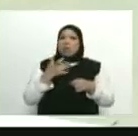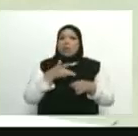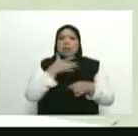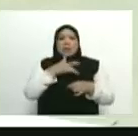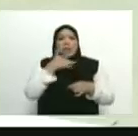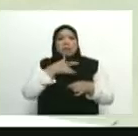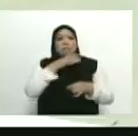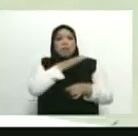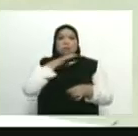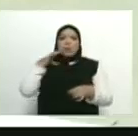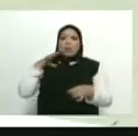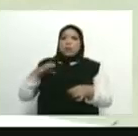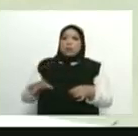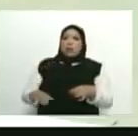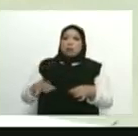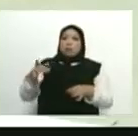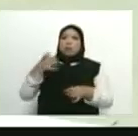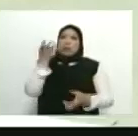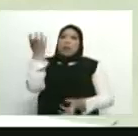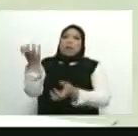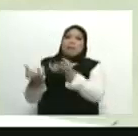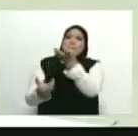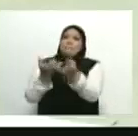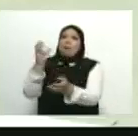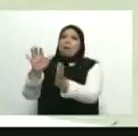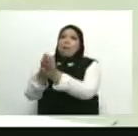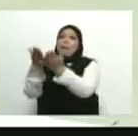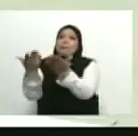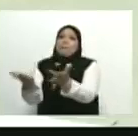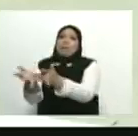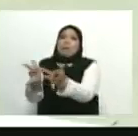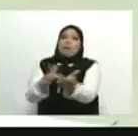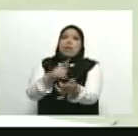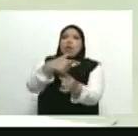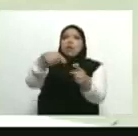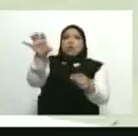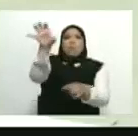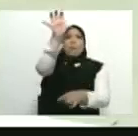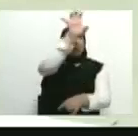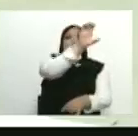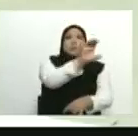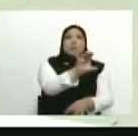cristianos si empiezan a quemar la Biblia en otros países?